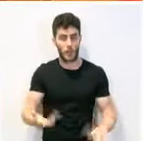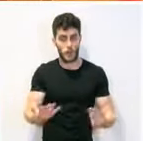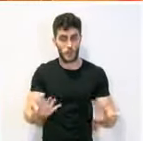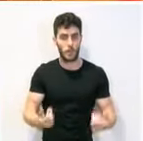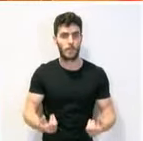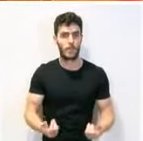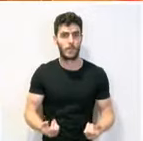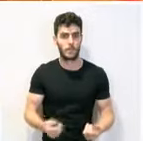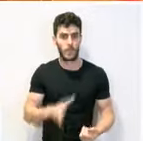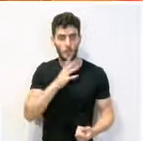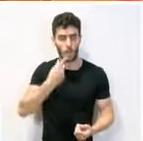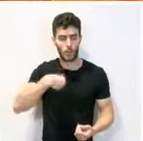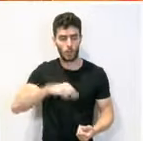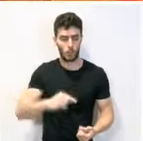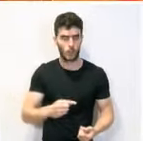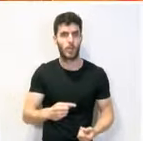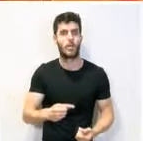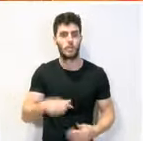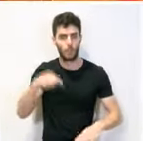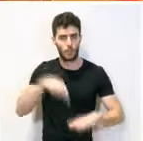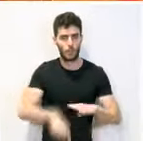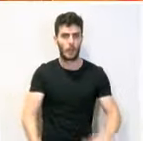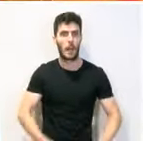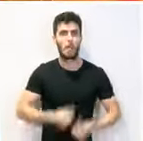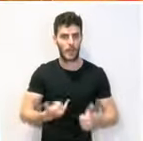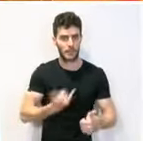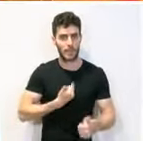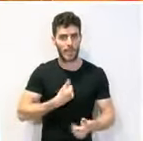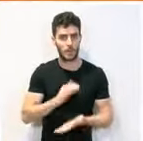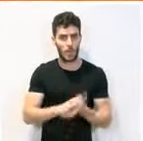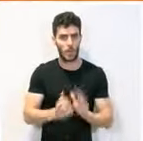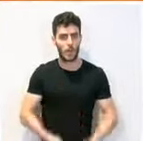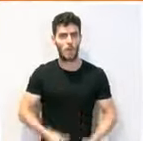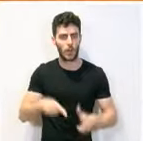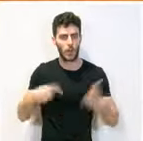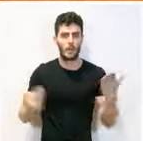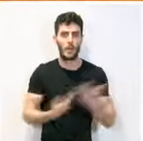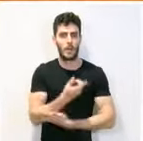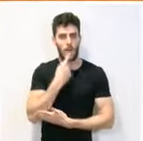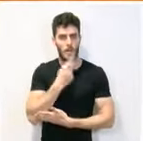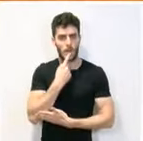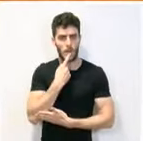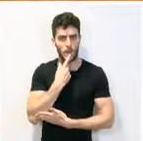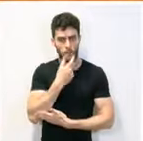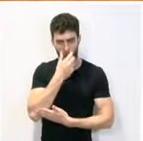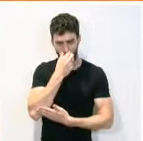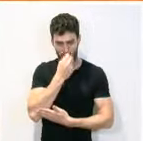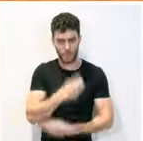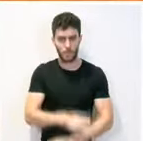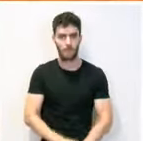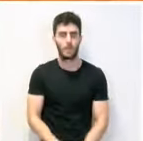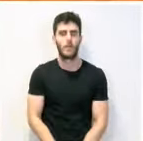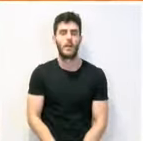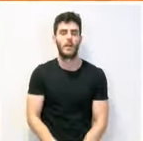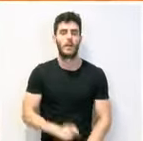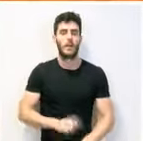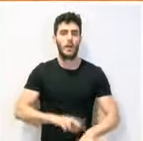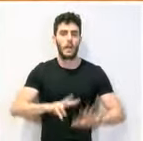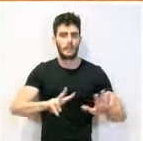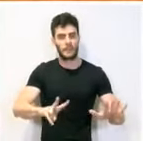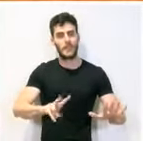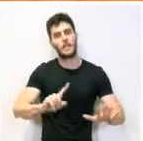celeridad, porque tenemos que profundizar la democracia. Lo decía esta mañana, son las 7:20